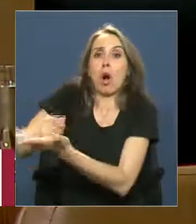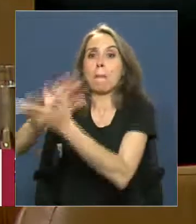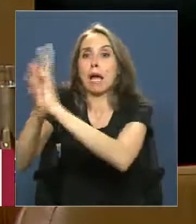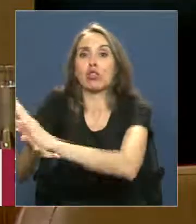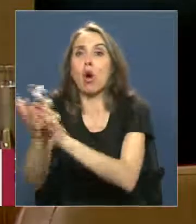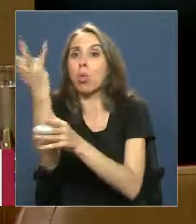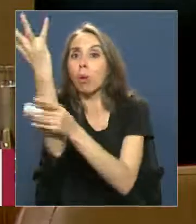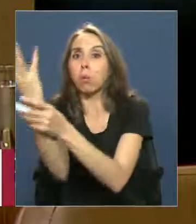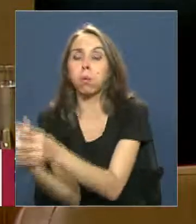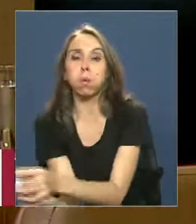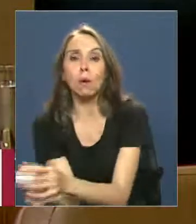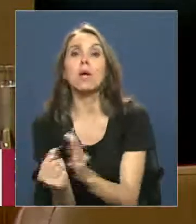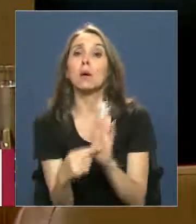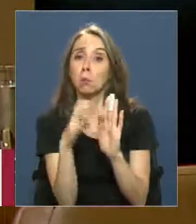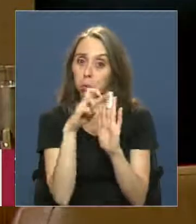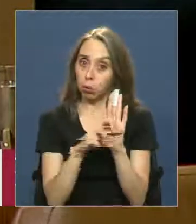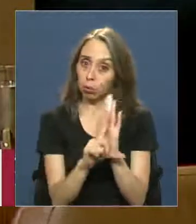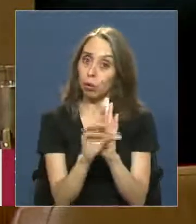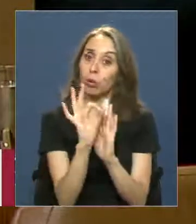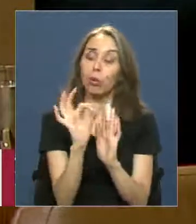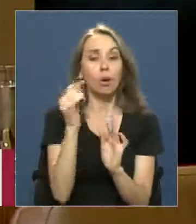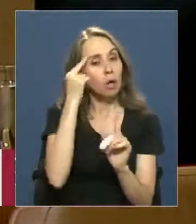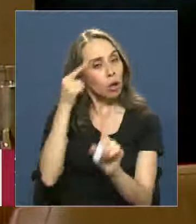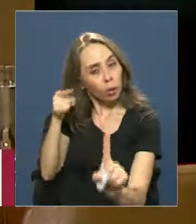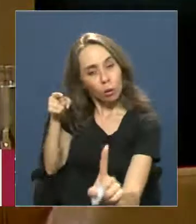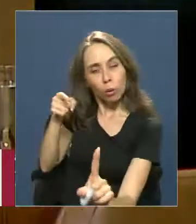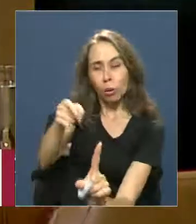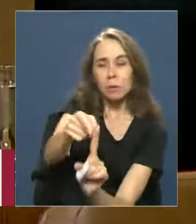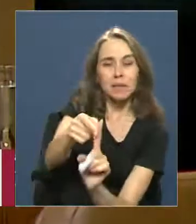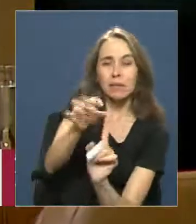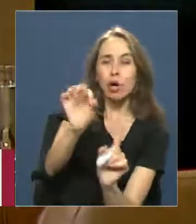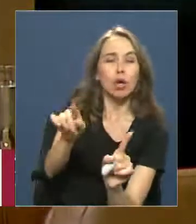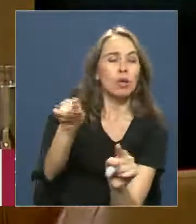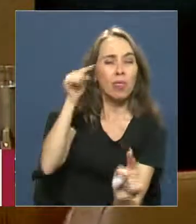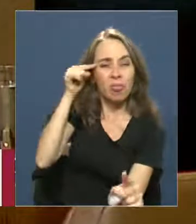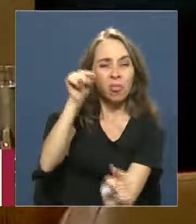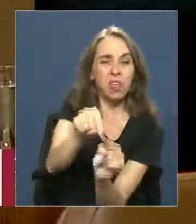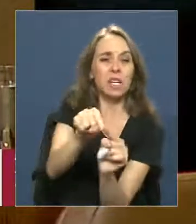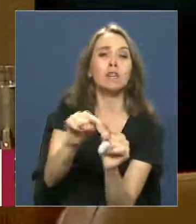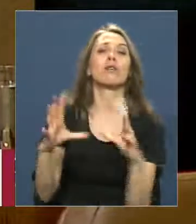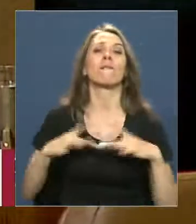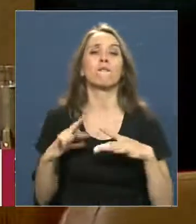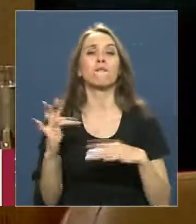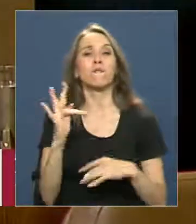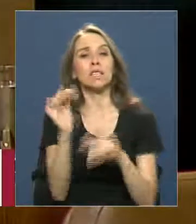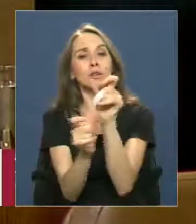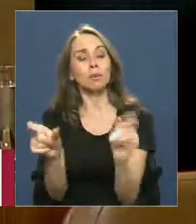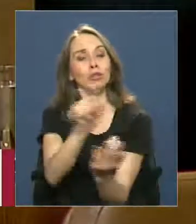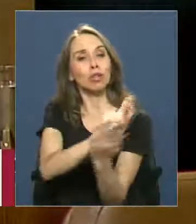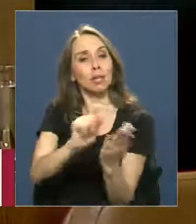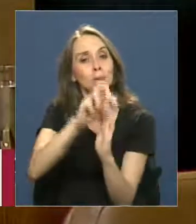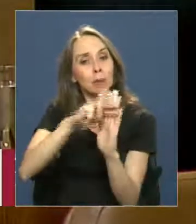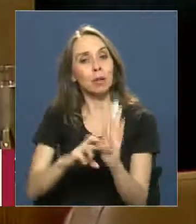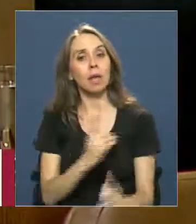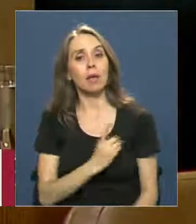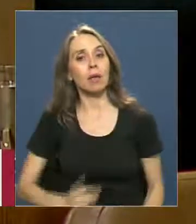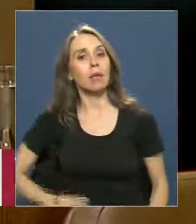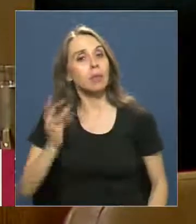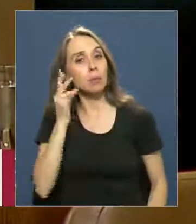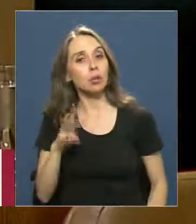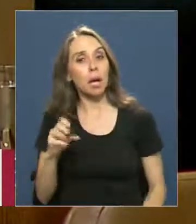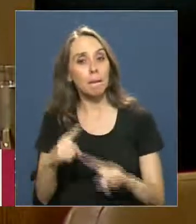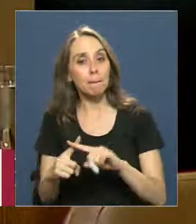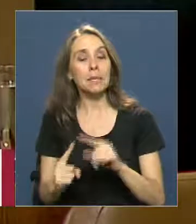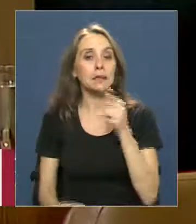un tremendo proyecto, un proyecto que va a la vena. Yo felicito a los autores, a la diputada Mix, al